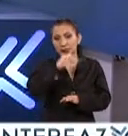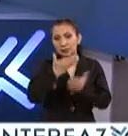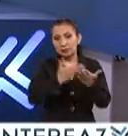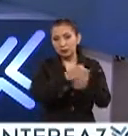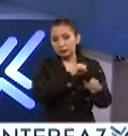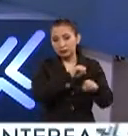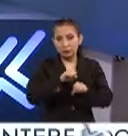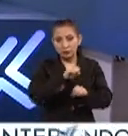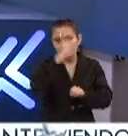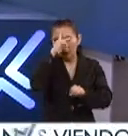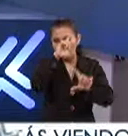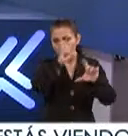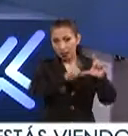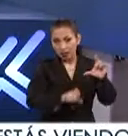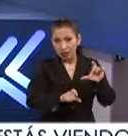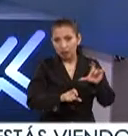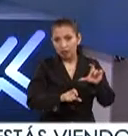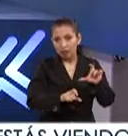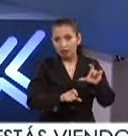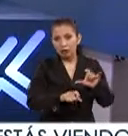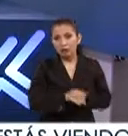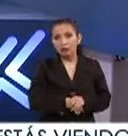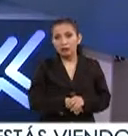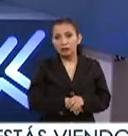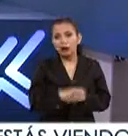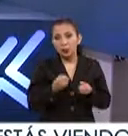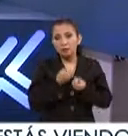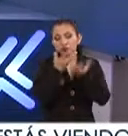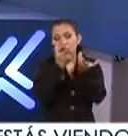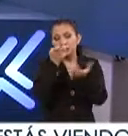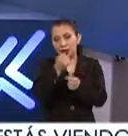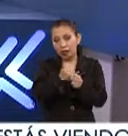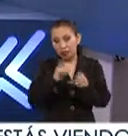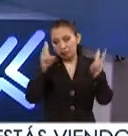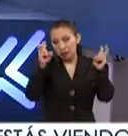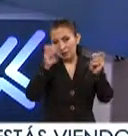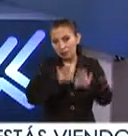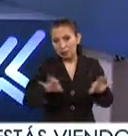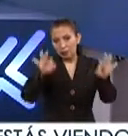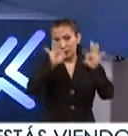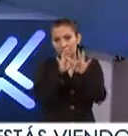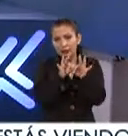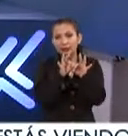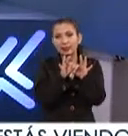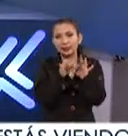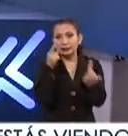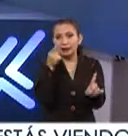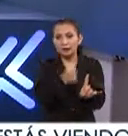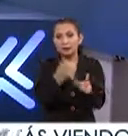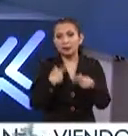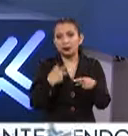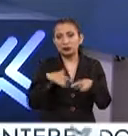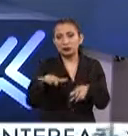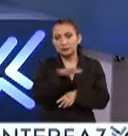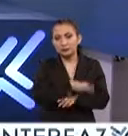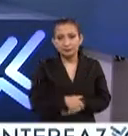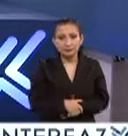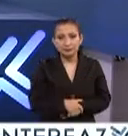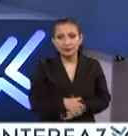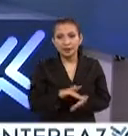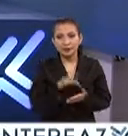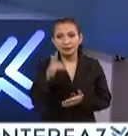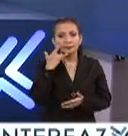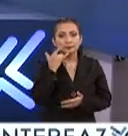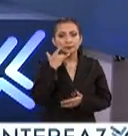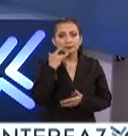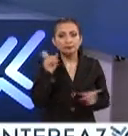Servicio Sismológico Nacional, poder compartir eso tan importante, esta comunicación directa con la sociedad mexicana. Gracias, muy